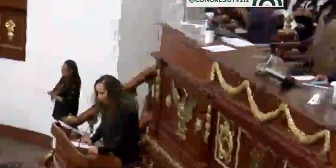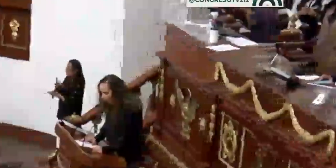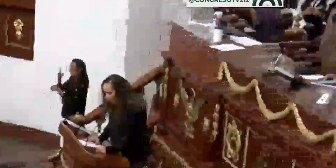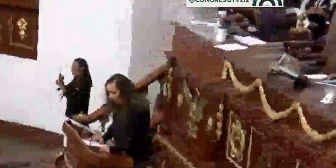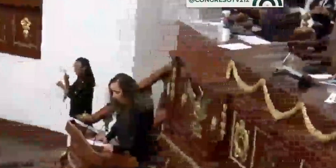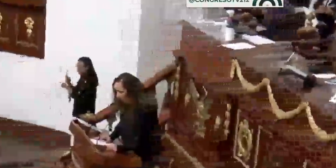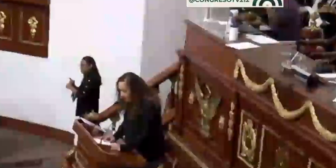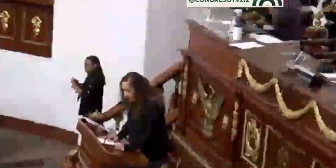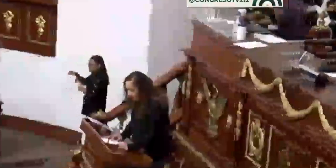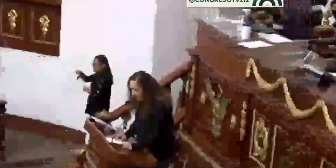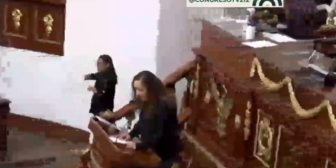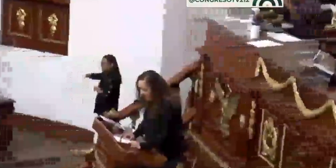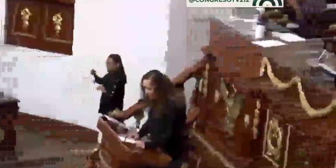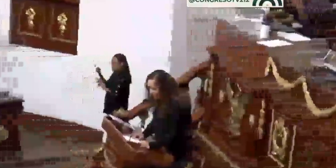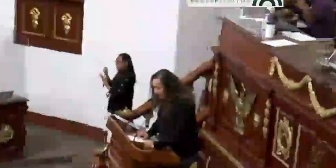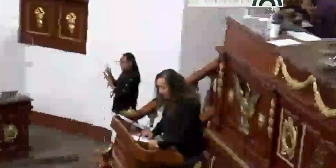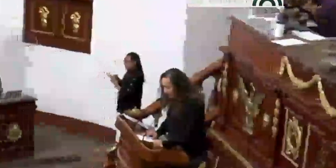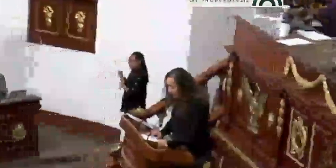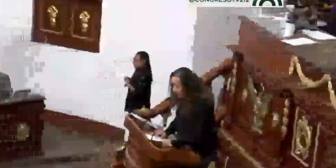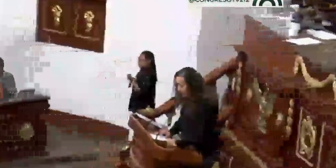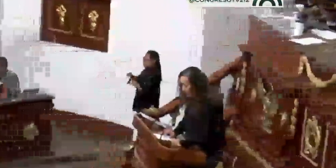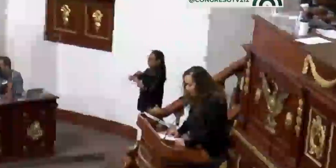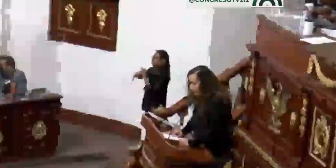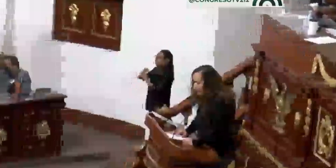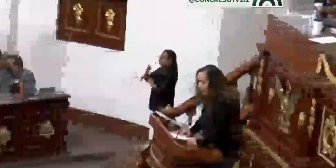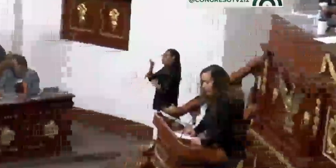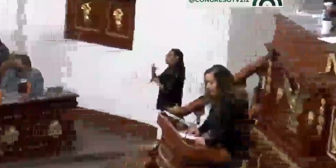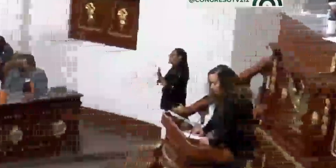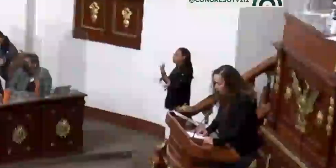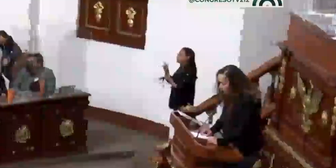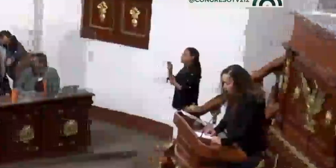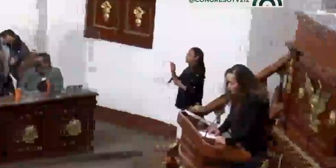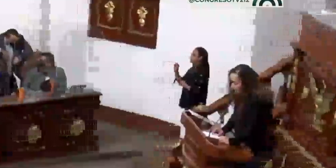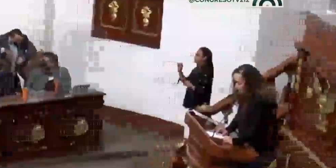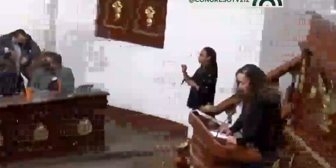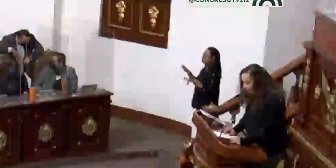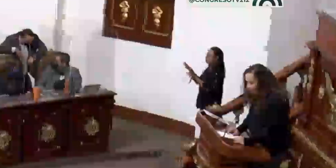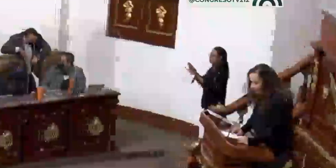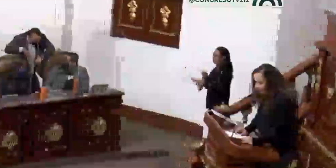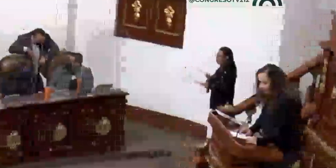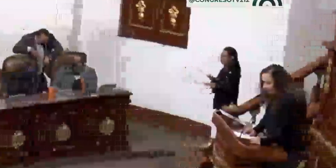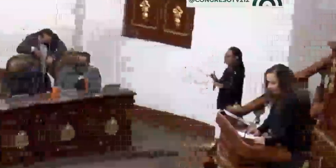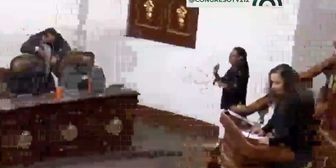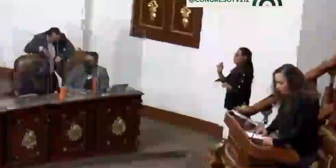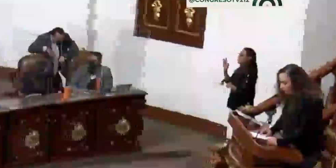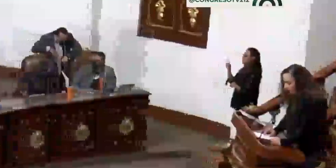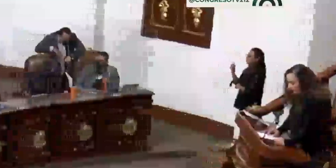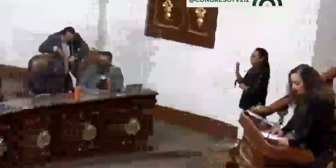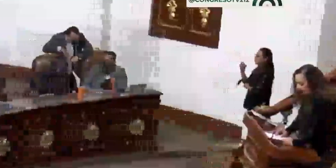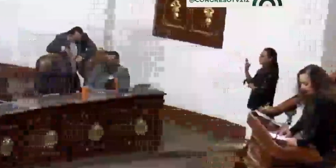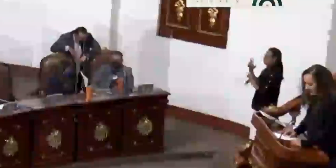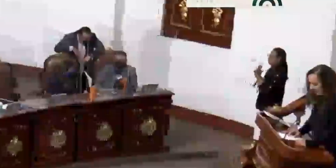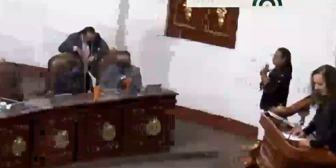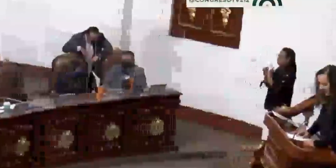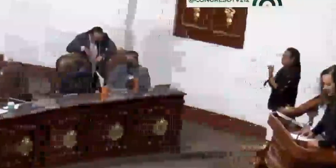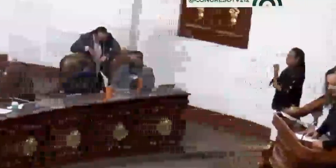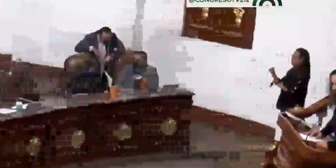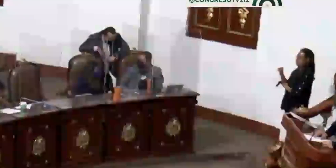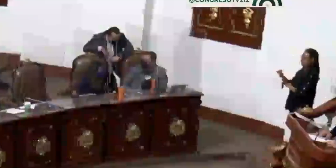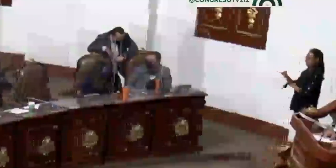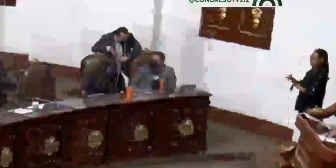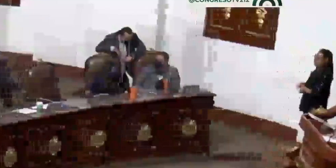de establecer de forma clara las atribuciones de las personas concejales, de manera que les permita cumplir con su tarea de representantes